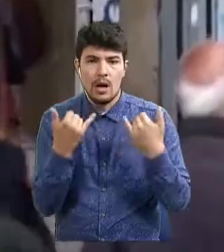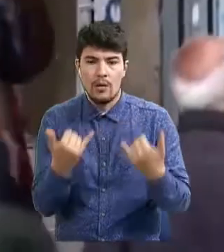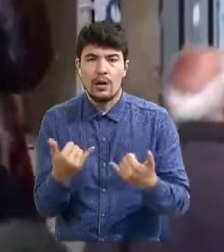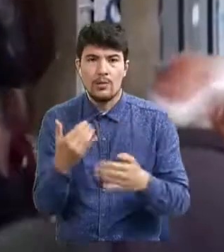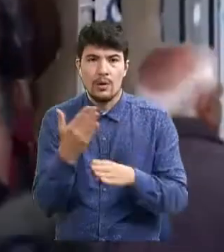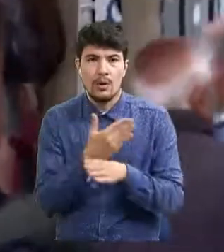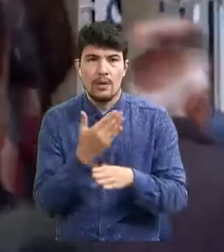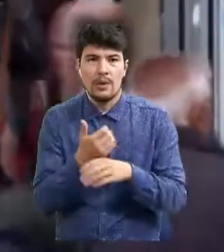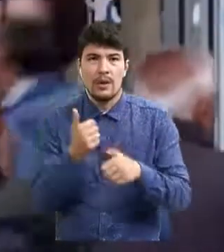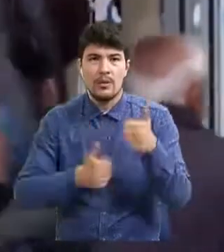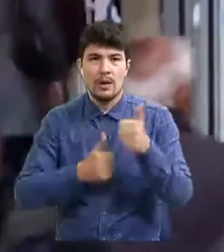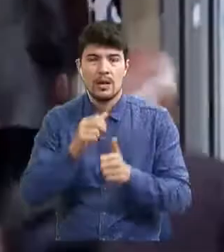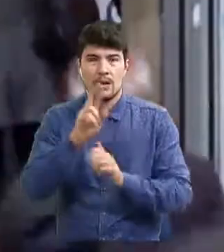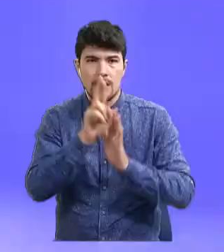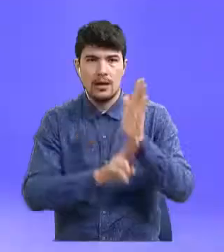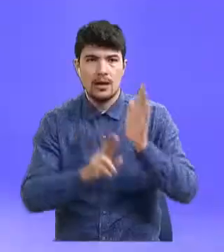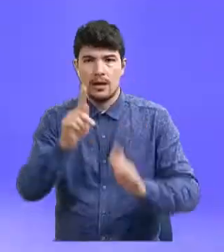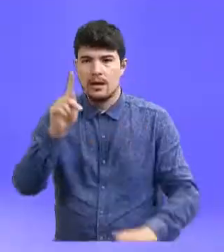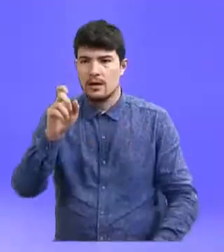polémico referendo.